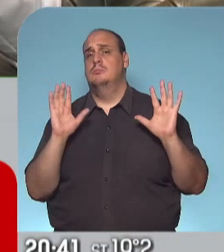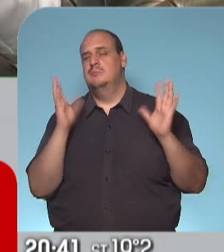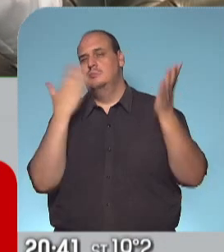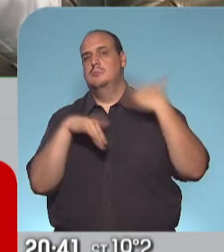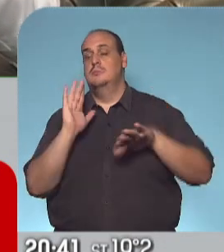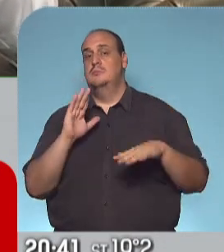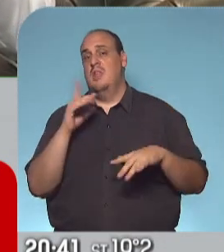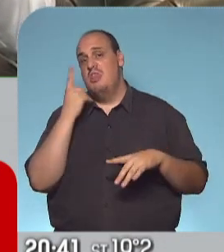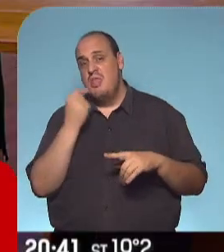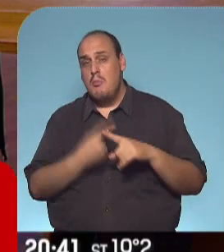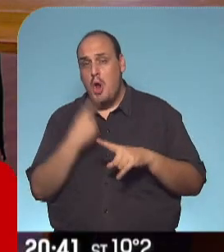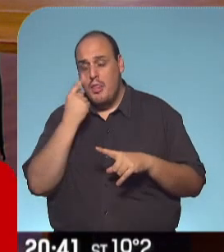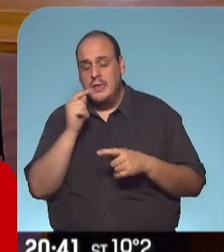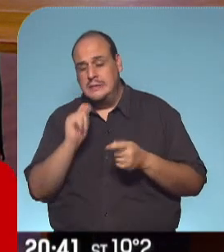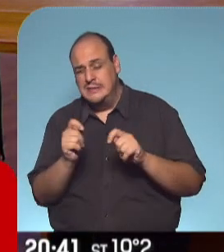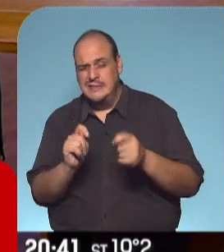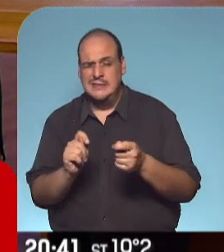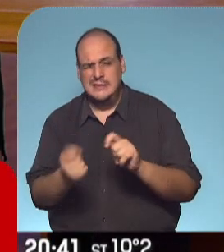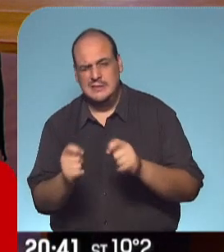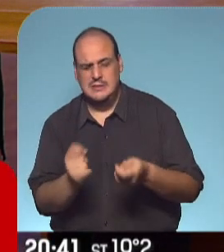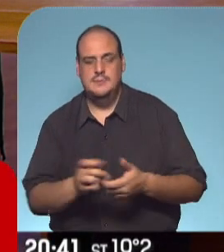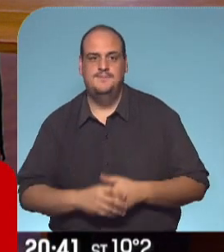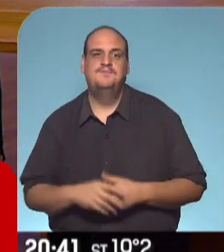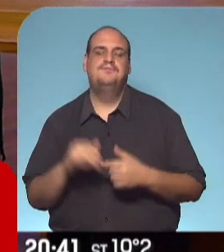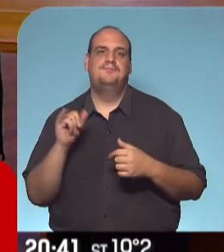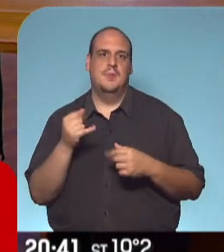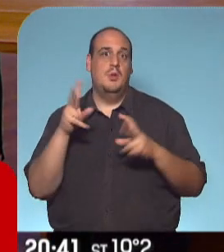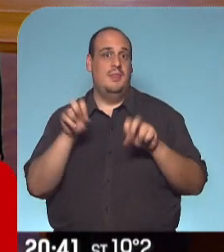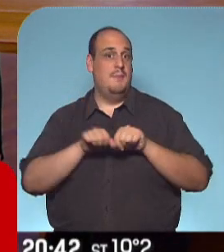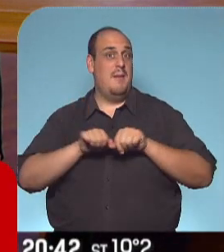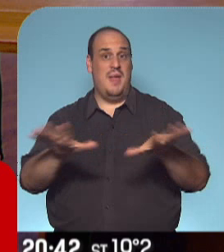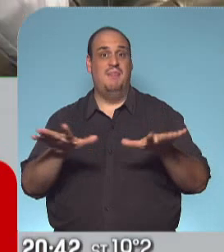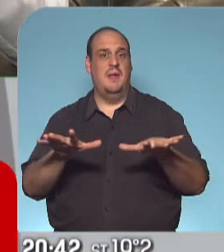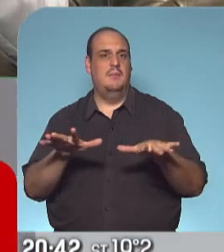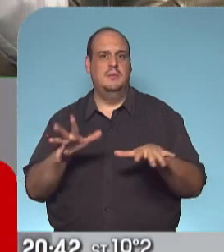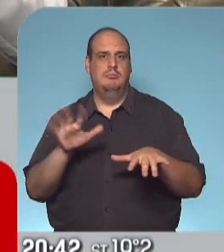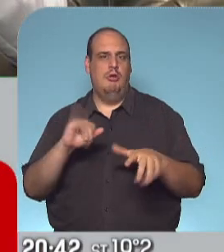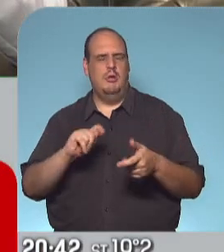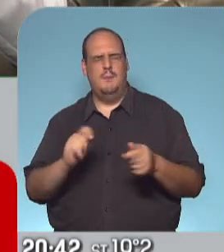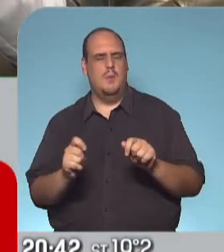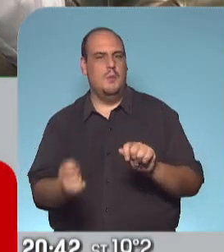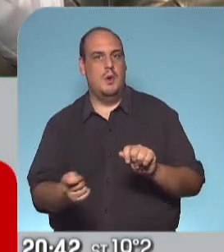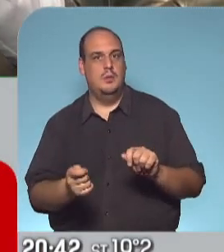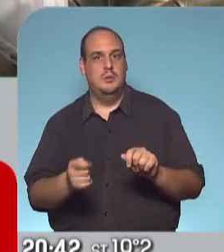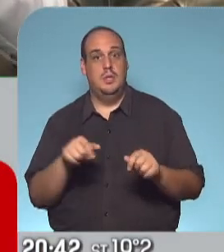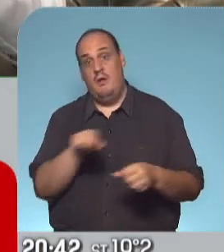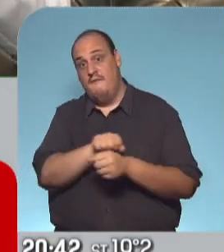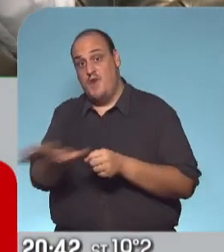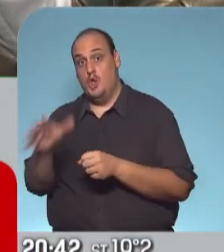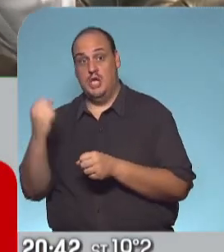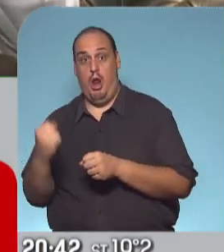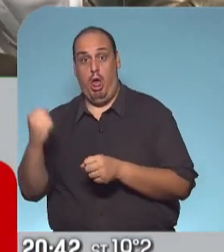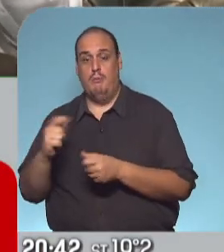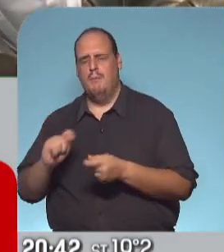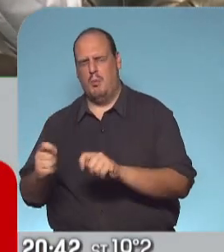día a día. Es un día a día porque la verdad es que la expansión de la pandemia es un día a día y por tanto los efectos económicos también se van determinando